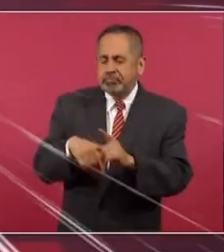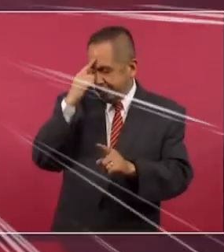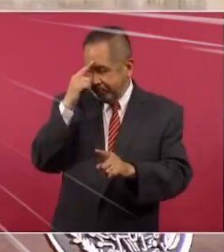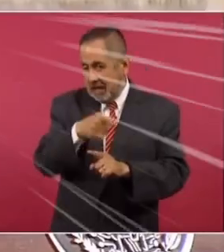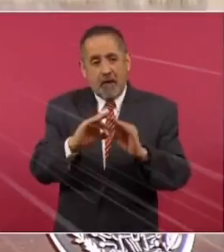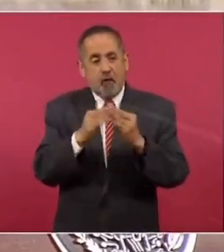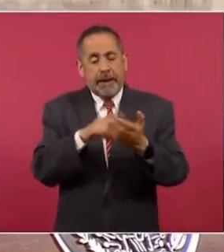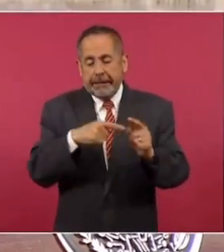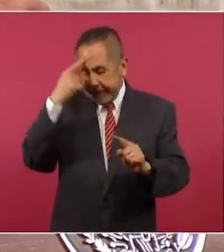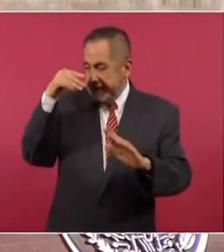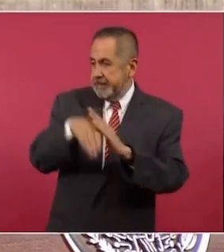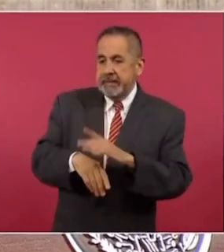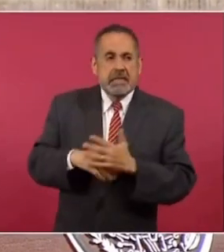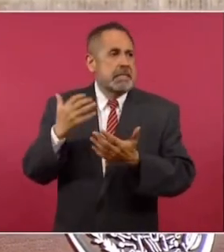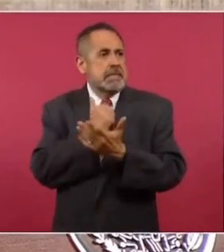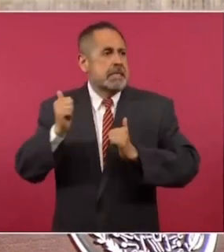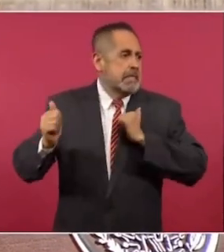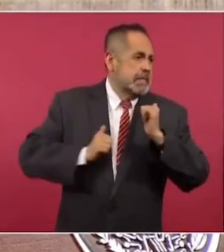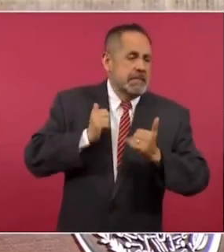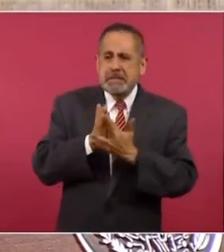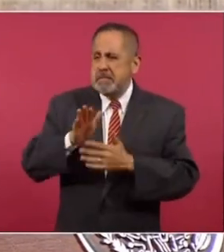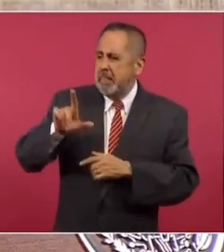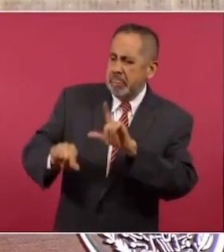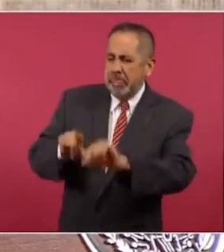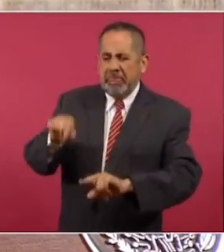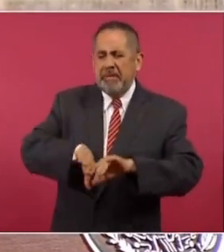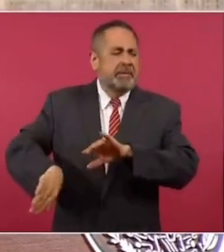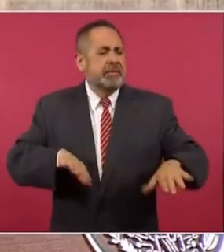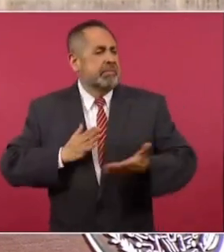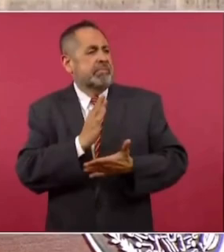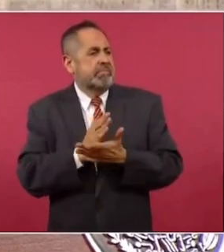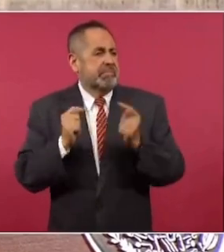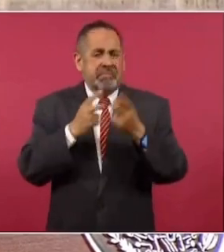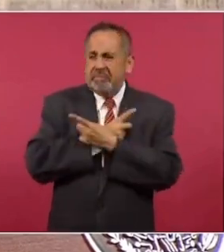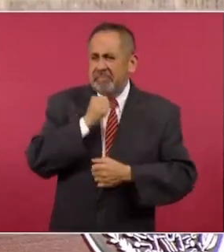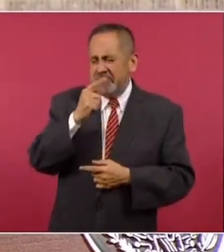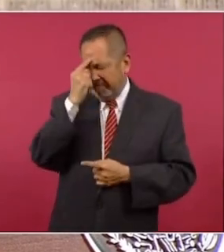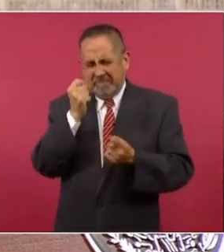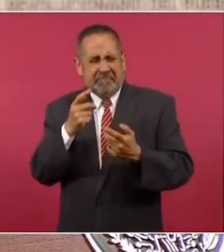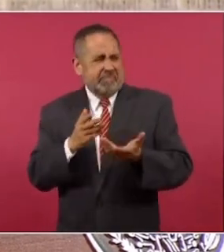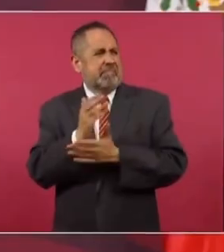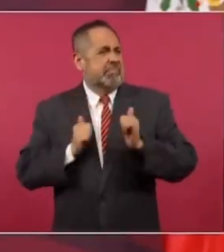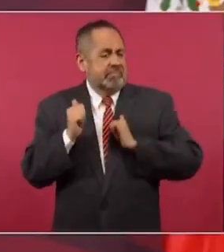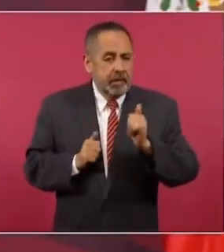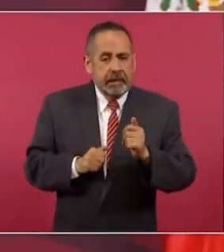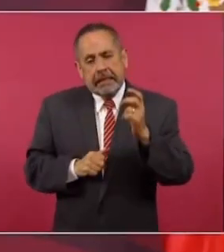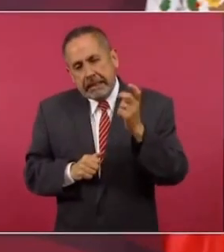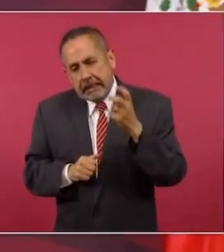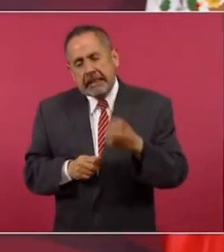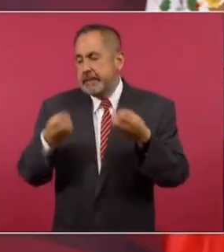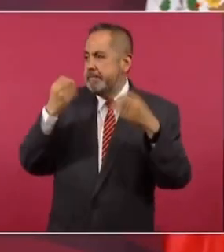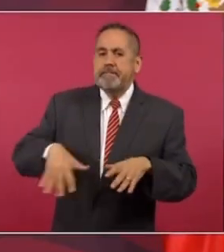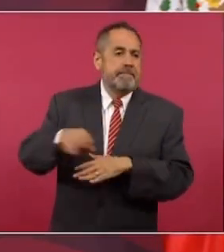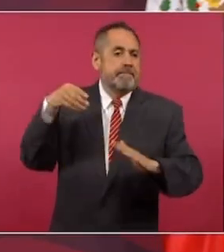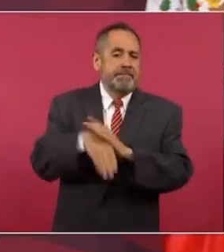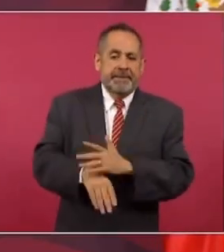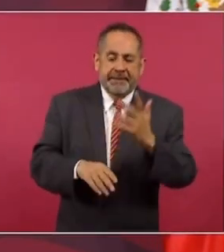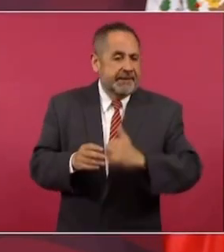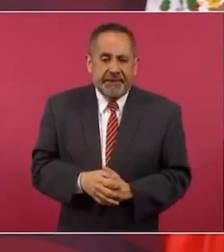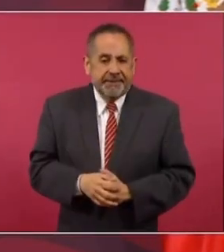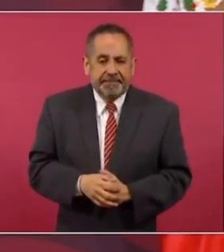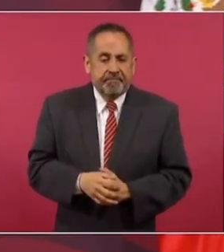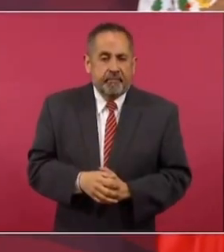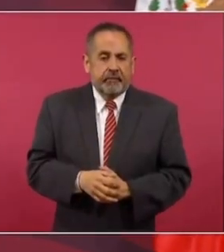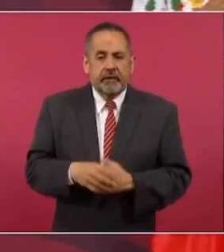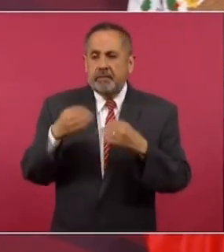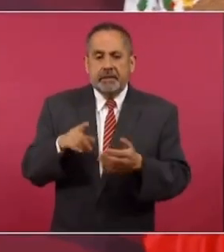una condena el modelo de triunfar a toda Costa sin escrúpulos de Morales de ninguna índole eso es lo que se acabó con el